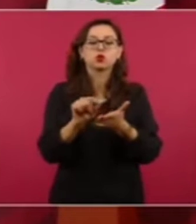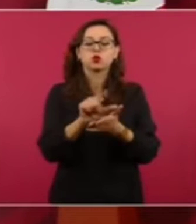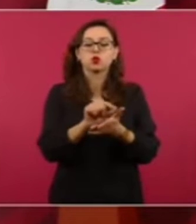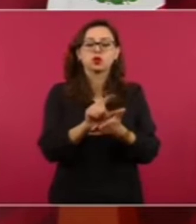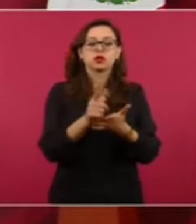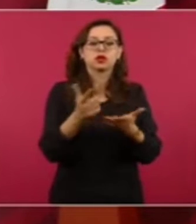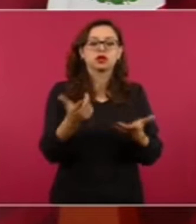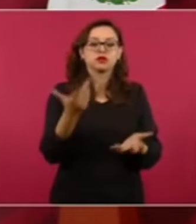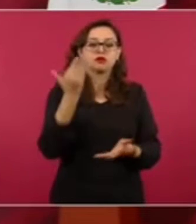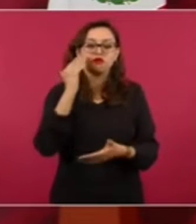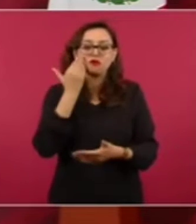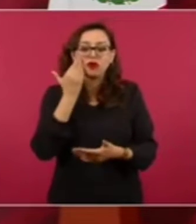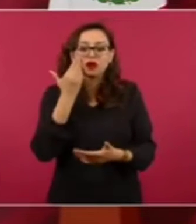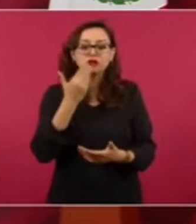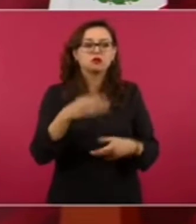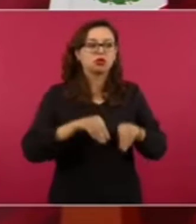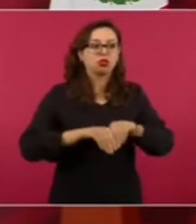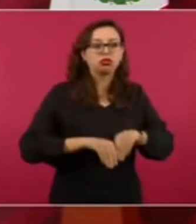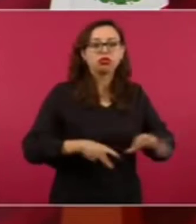el Face